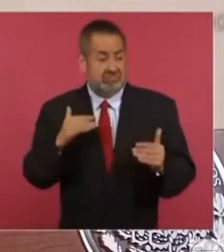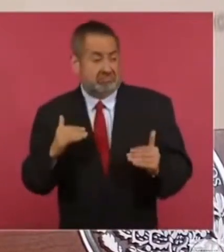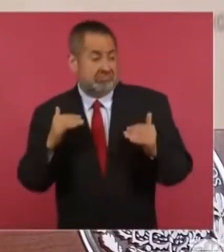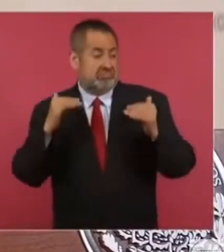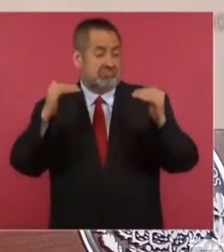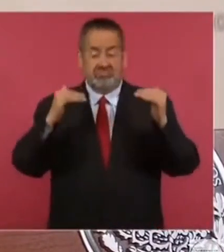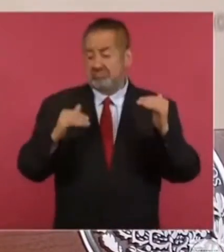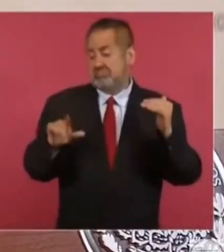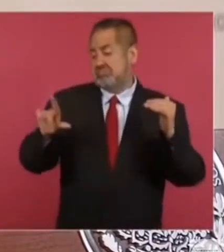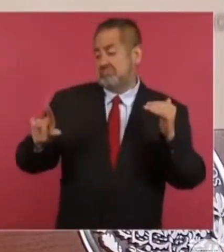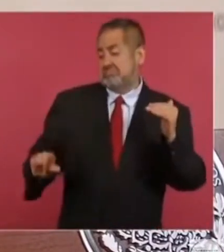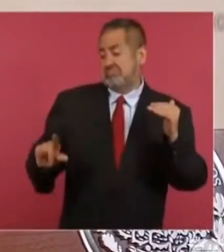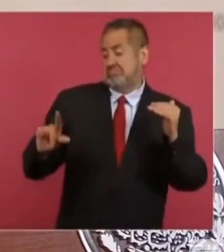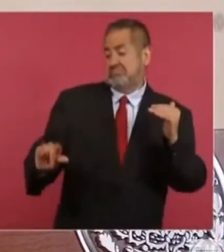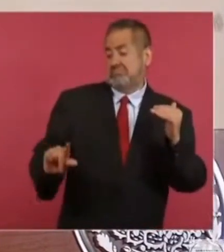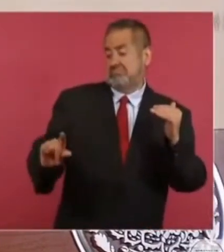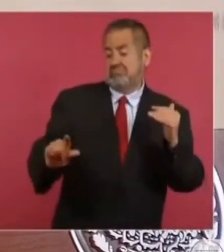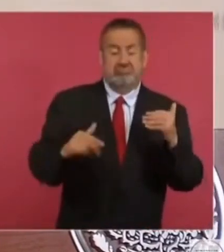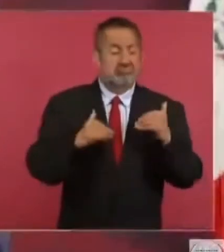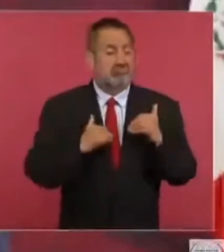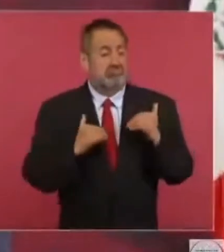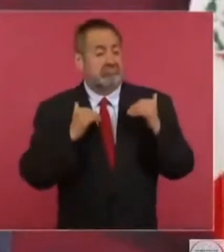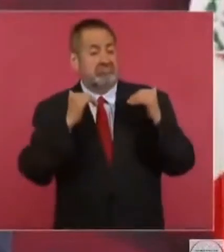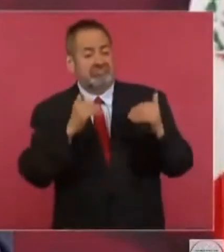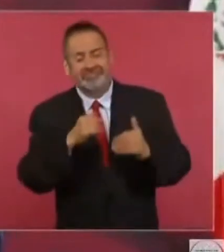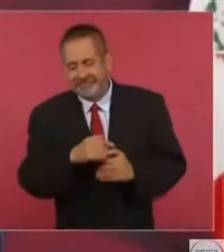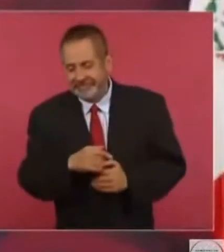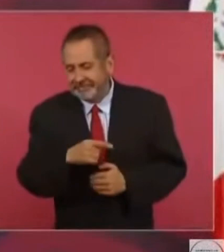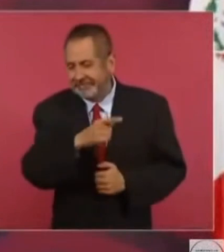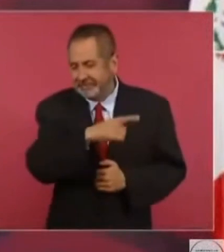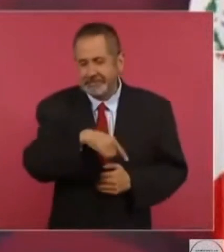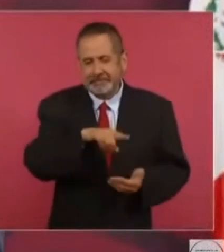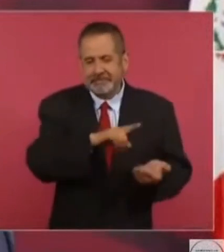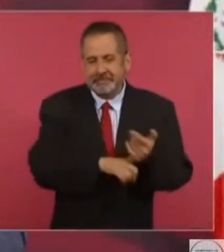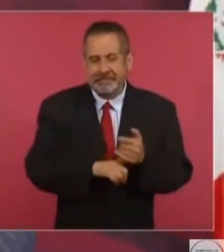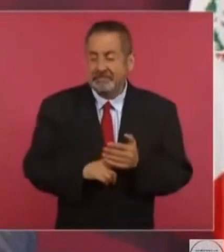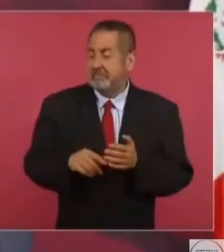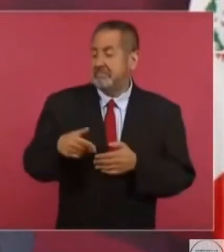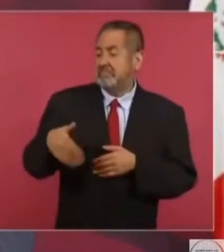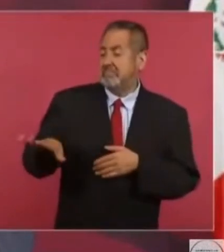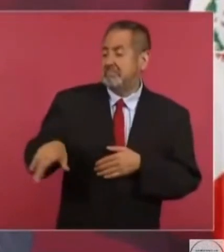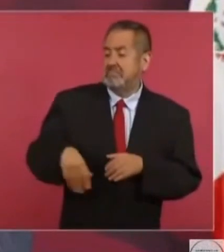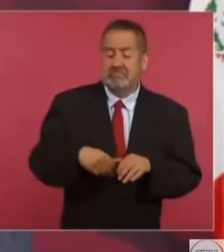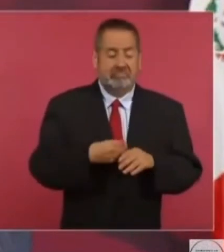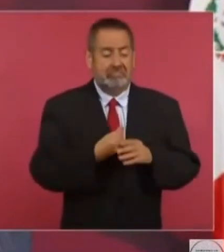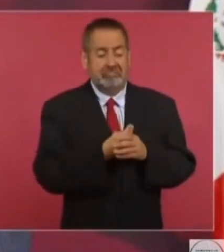superiores, se dan ínfulas de superioridad. Racistas y clasistas.